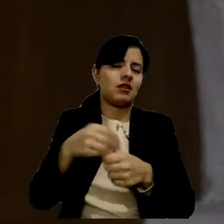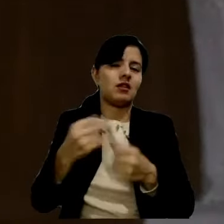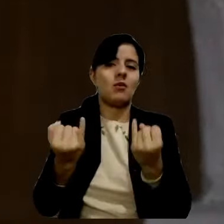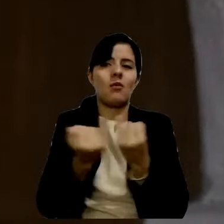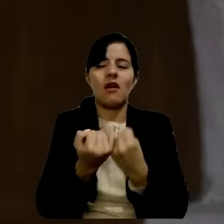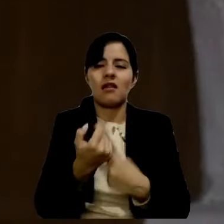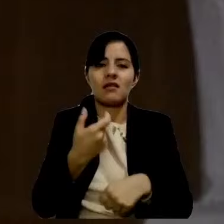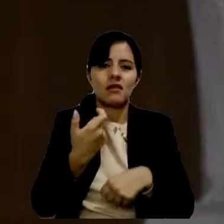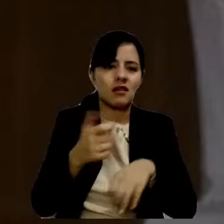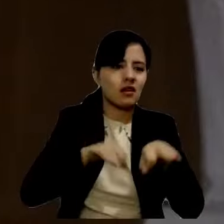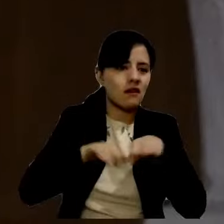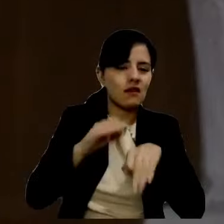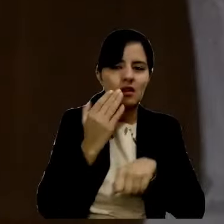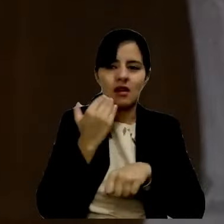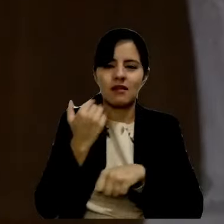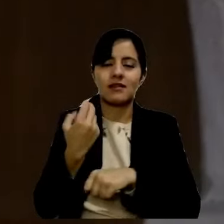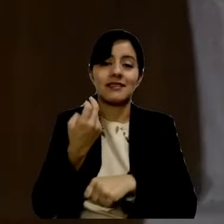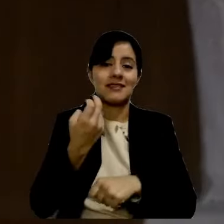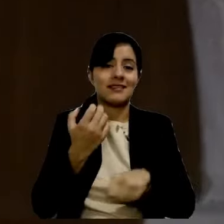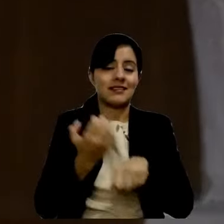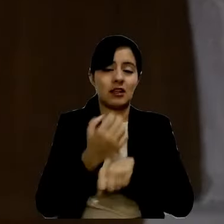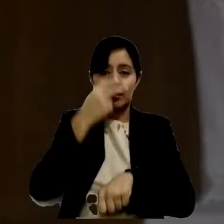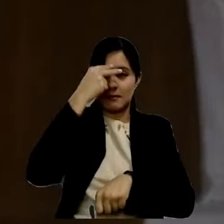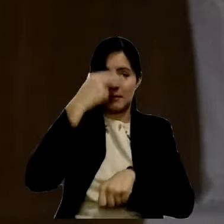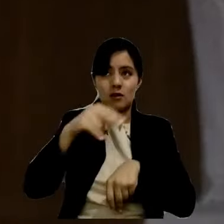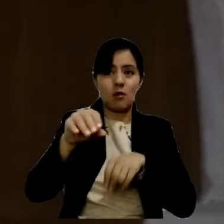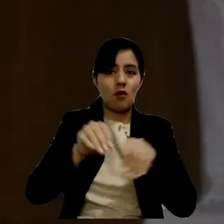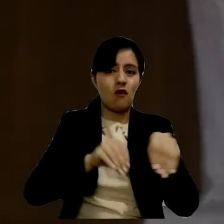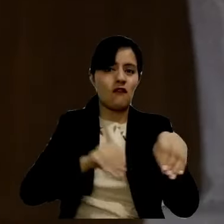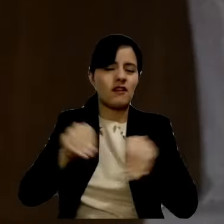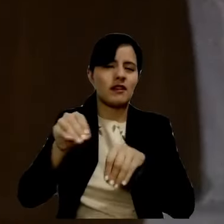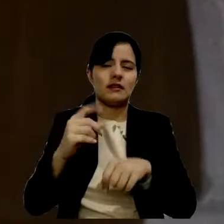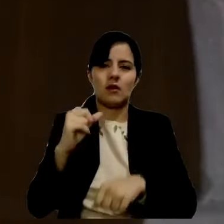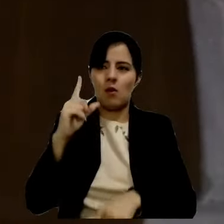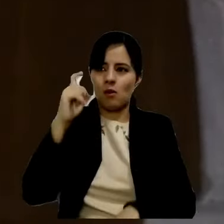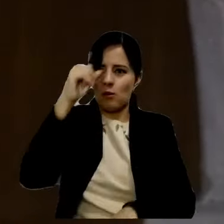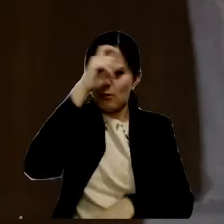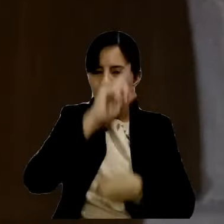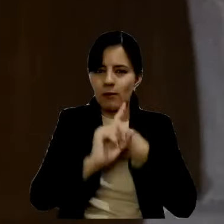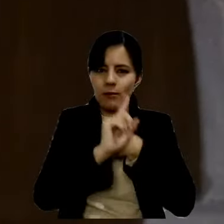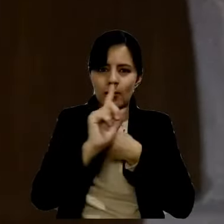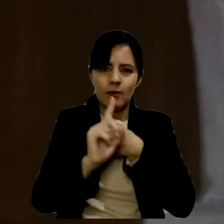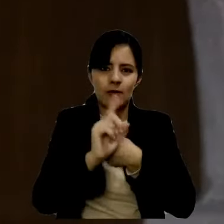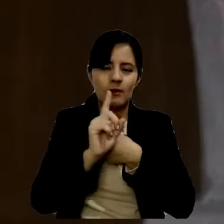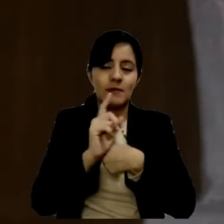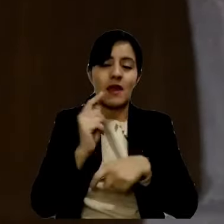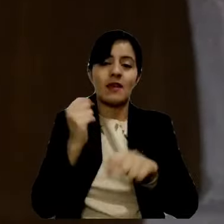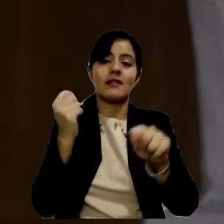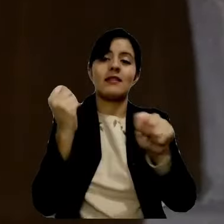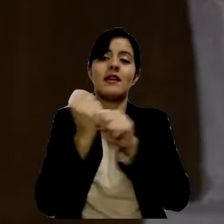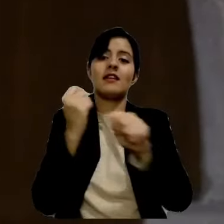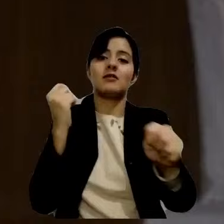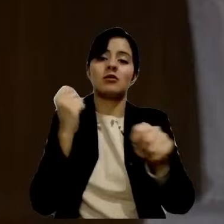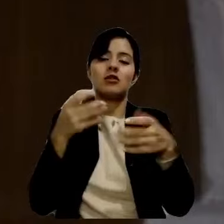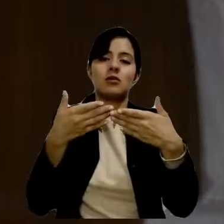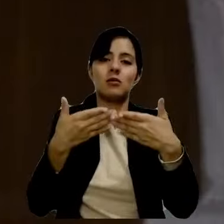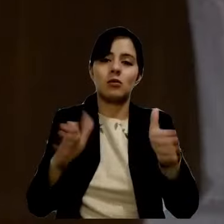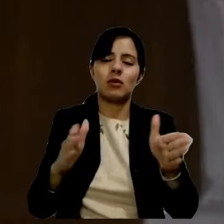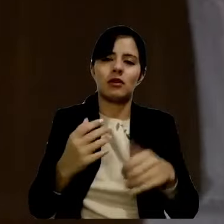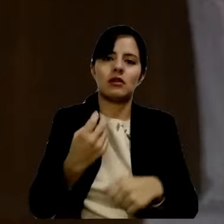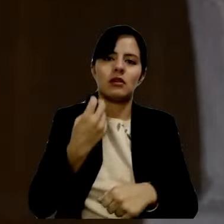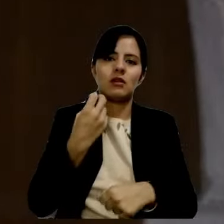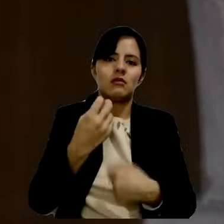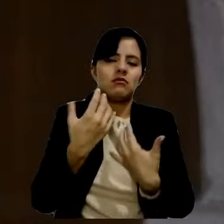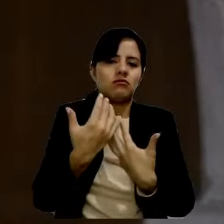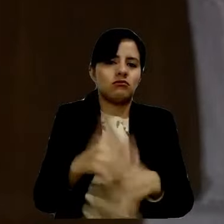de México se vuelva cada vez más apremiante el transporte público es la columna vertebral de la